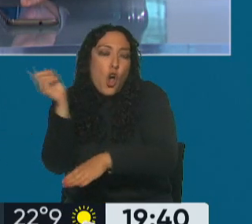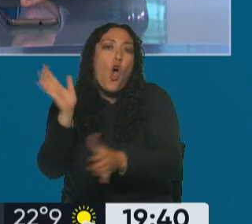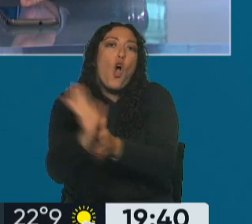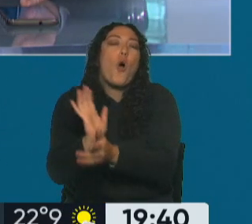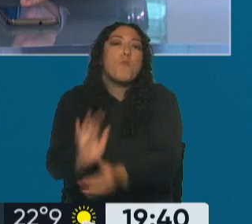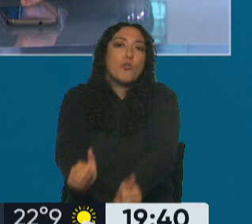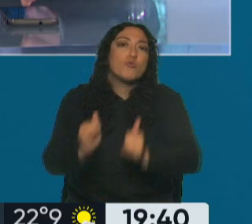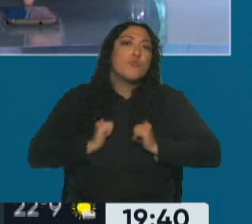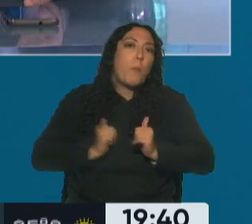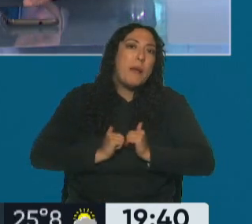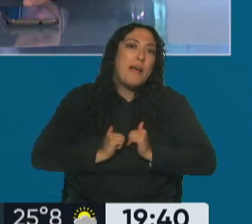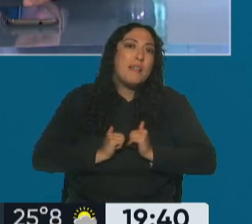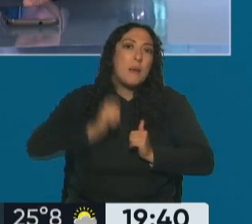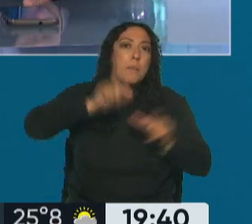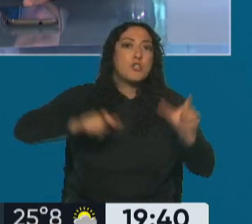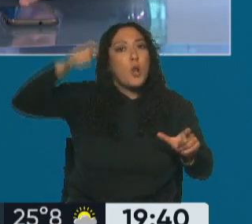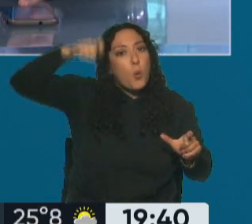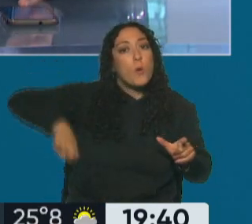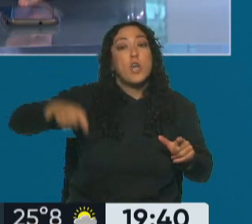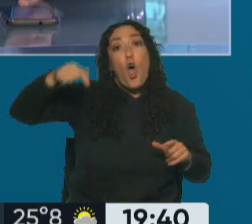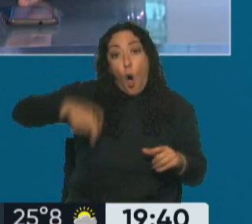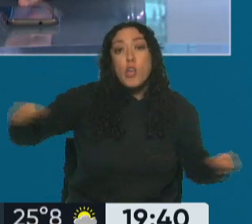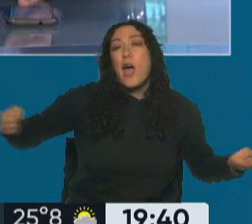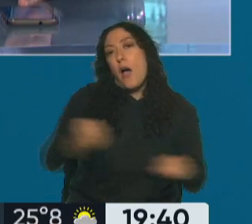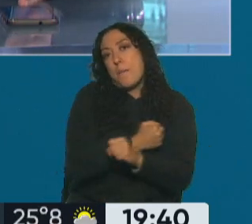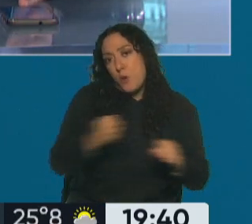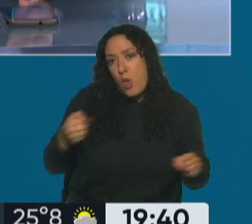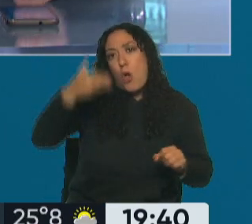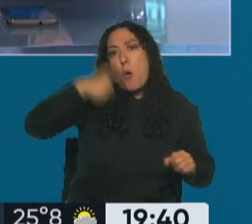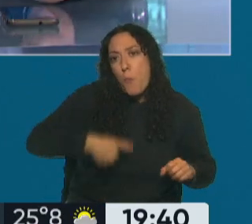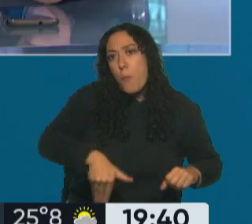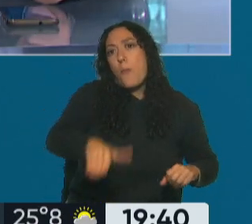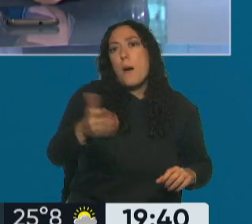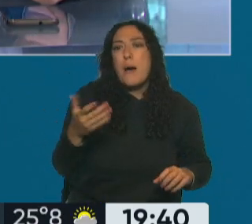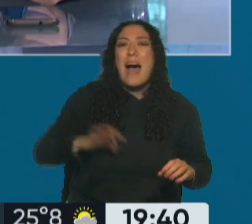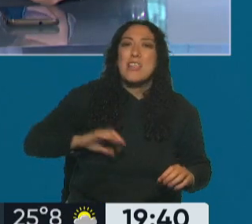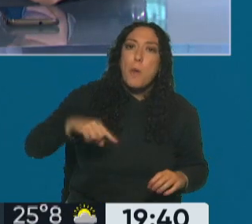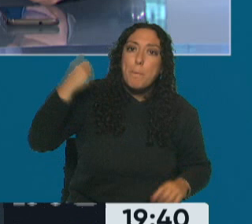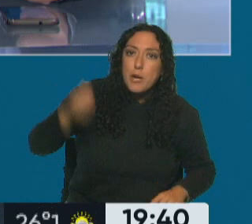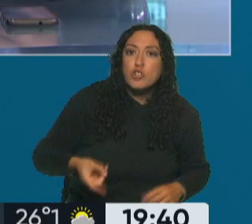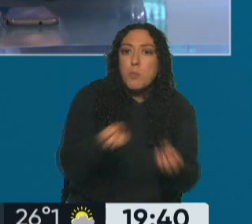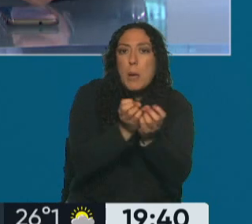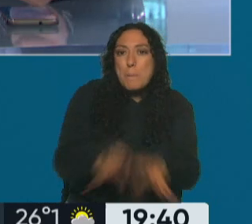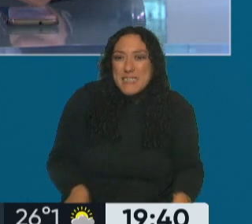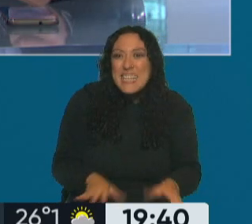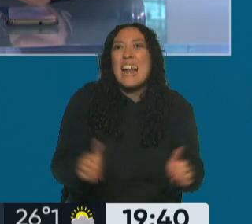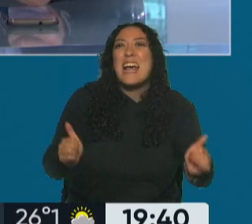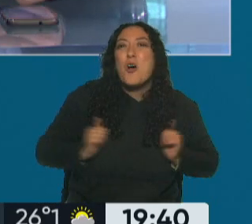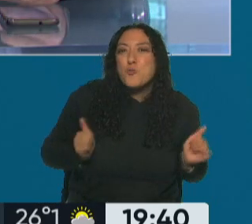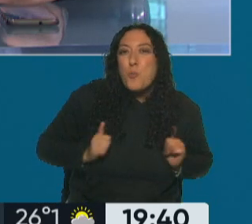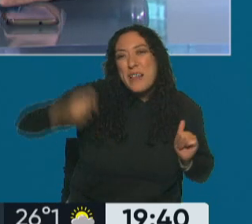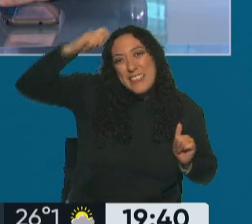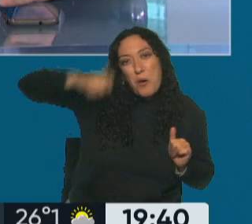suplentes de Jurado fue aprobado hoy se va a poner en marcha a partir del año que viene para tener a estos jueces